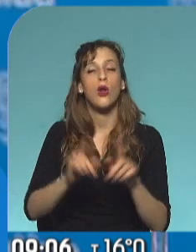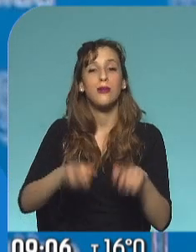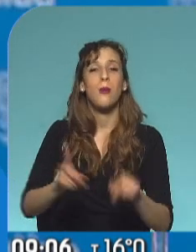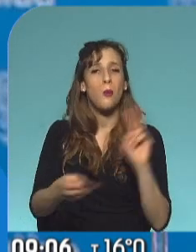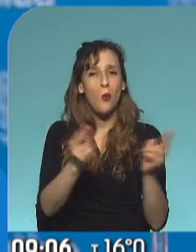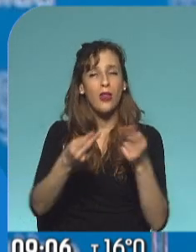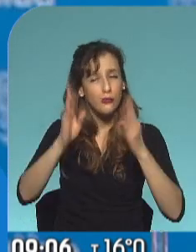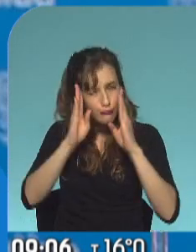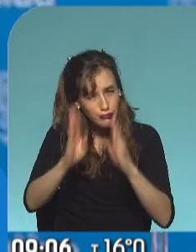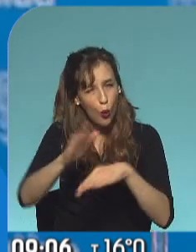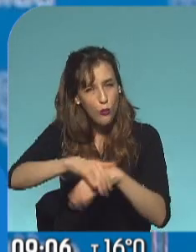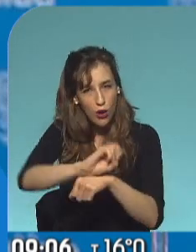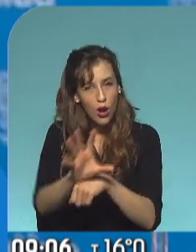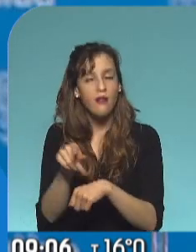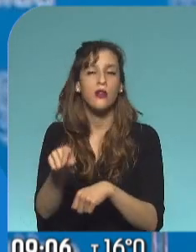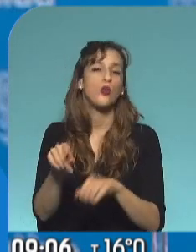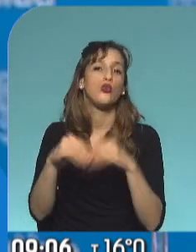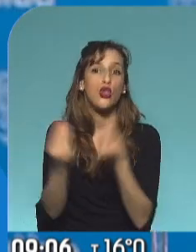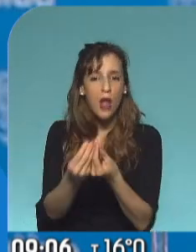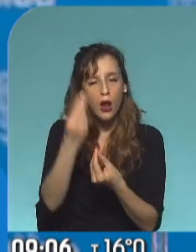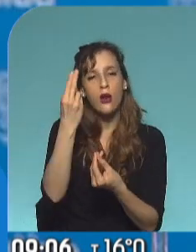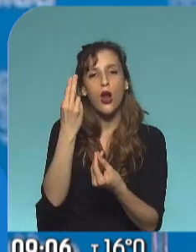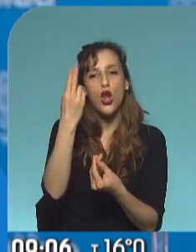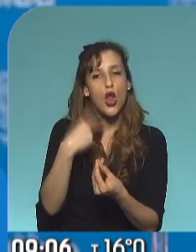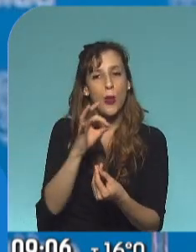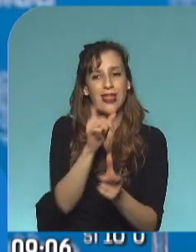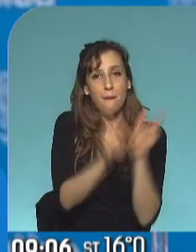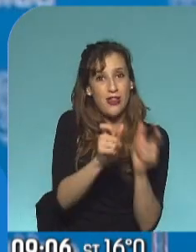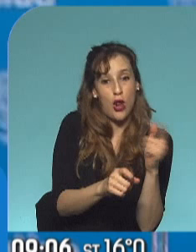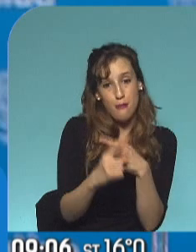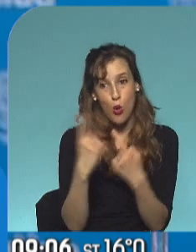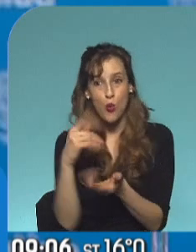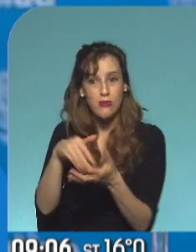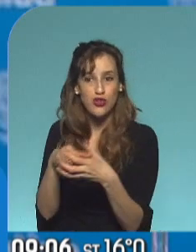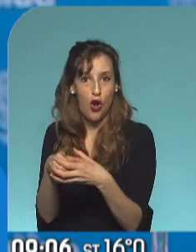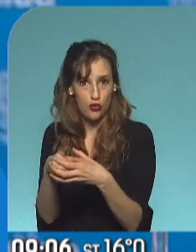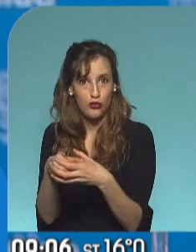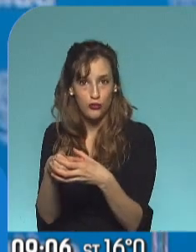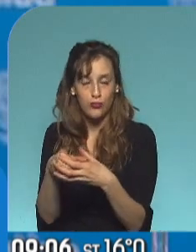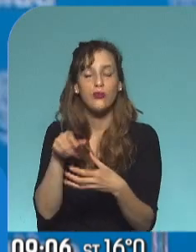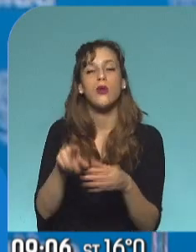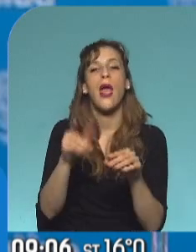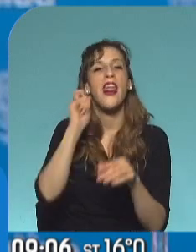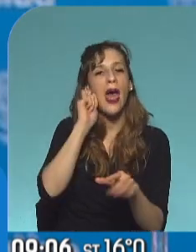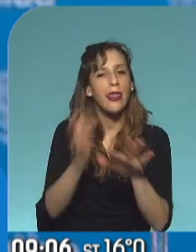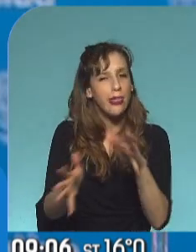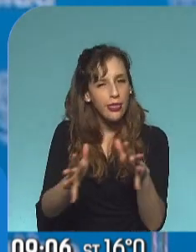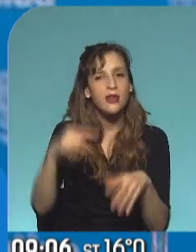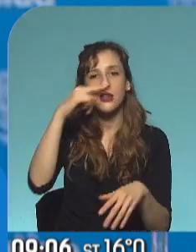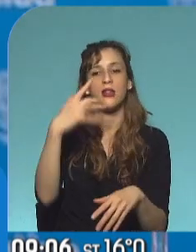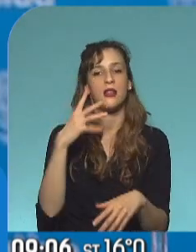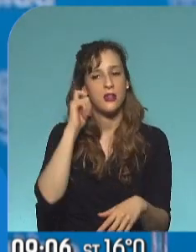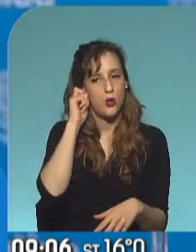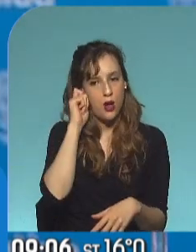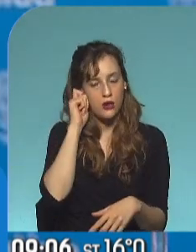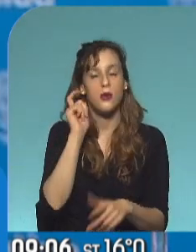mortalidad específica por coronavirus de 90 personas por millón de habitantes el promedio de edad es de 75 años